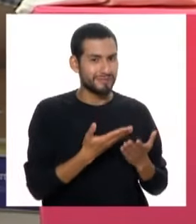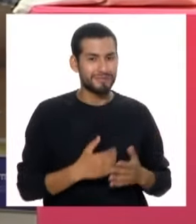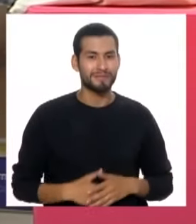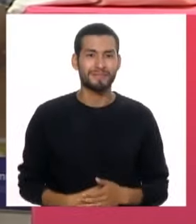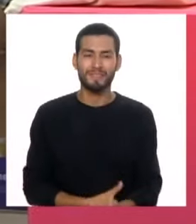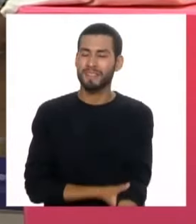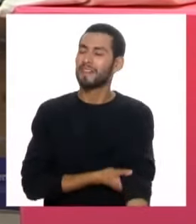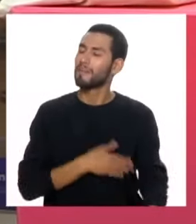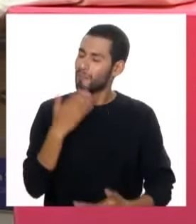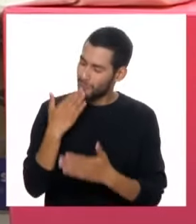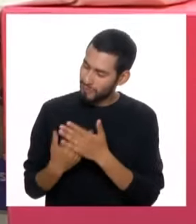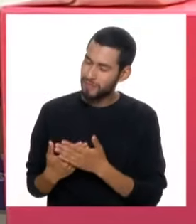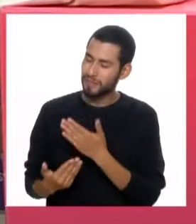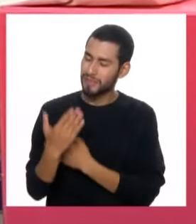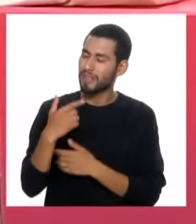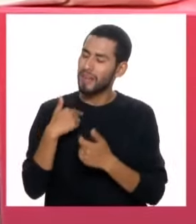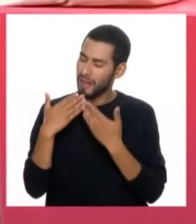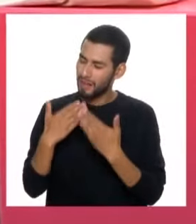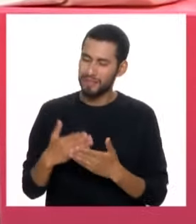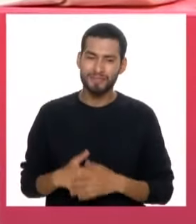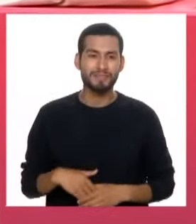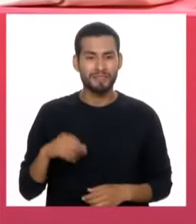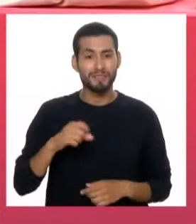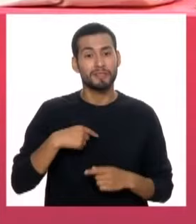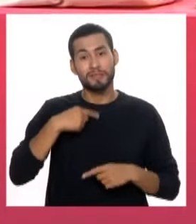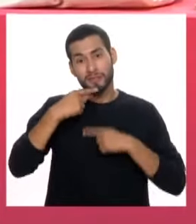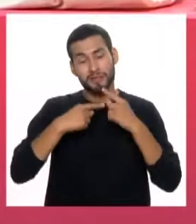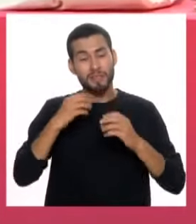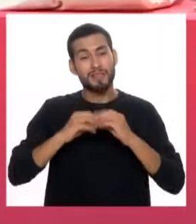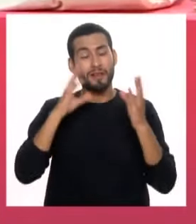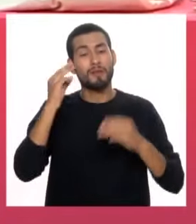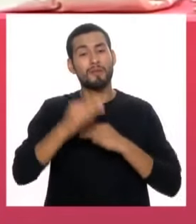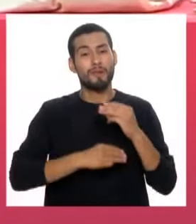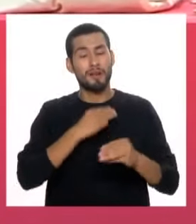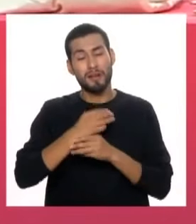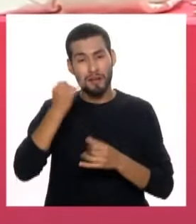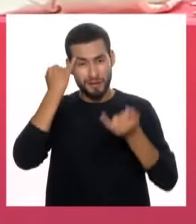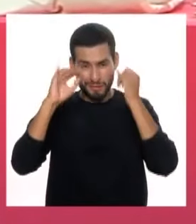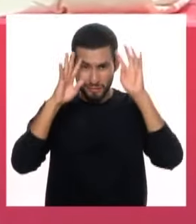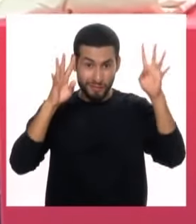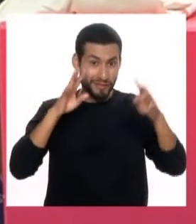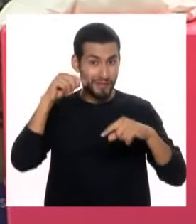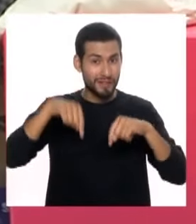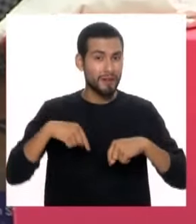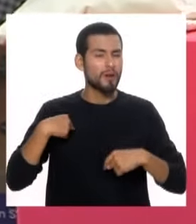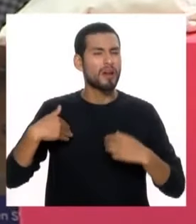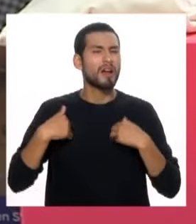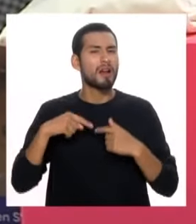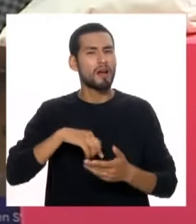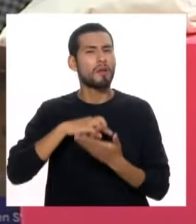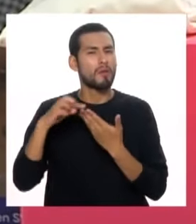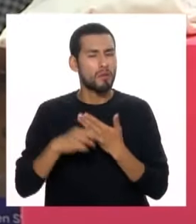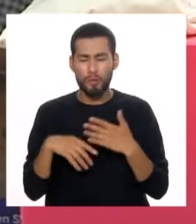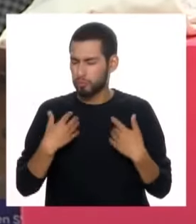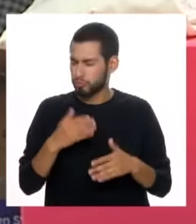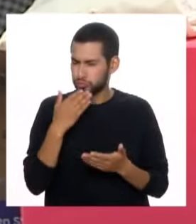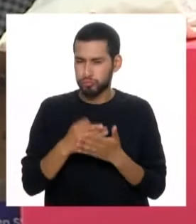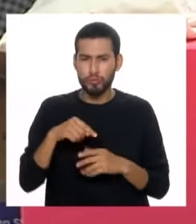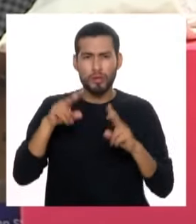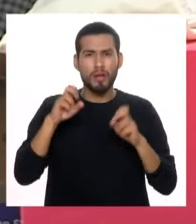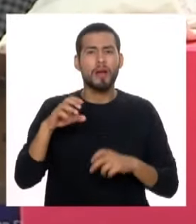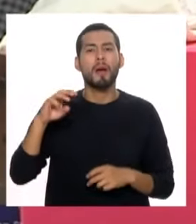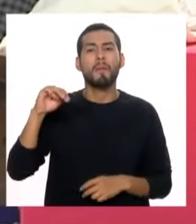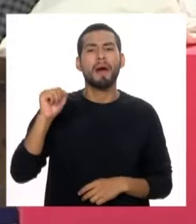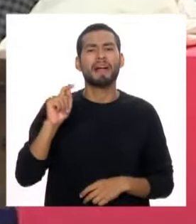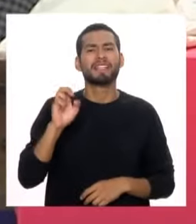Muchísimas gracias, buenos días. Bueno, les cuento, de hecho, por el Día Mundial de la Creatividad y la Innovación, mañana estamos haciendo un evento, un super evento que se llama Materia